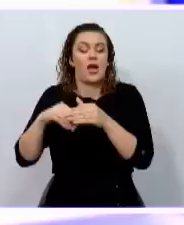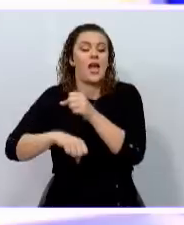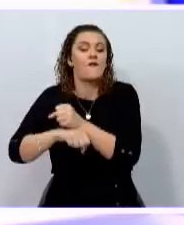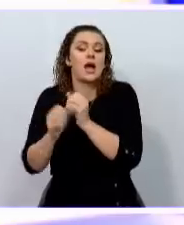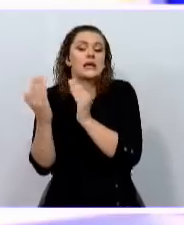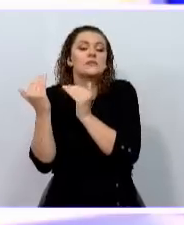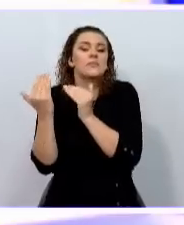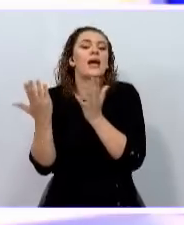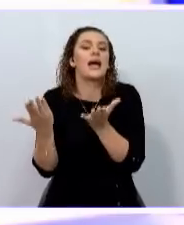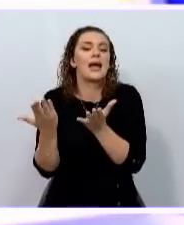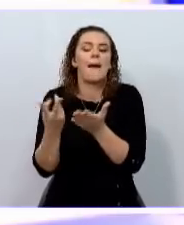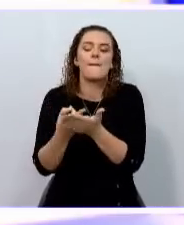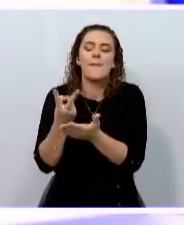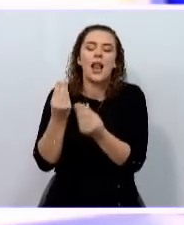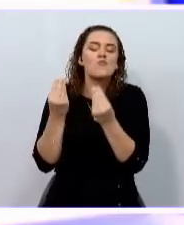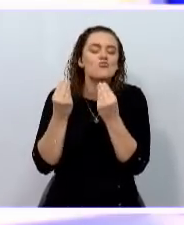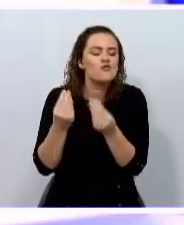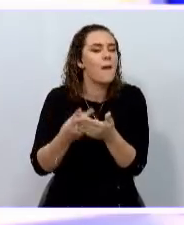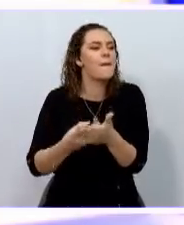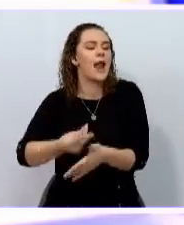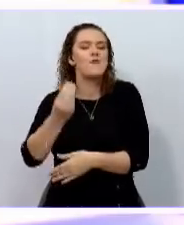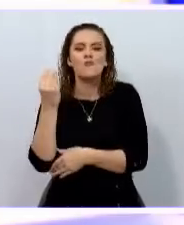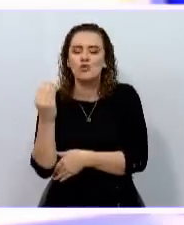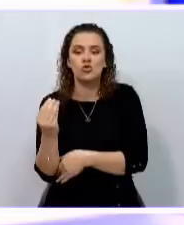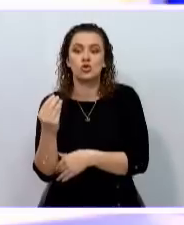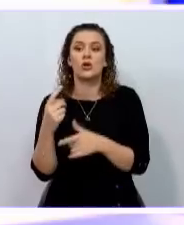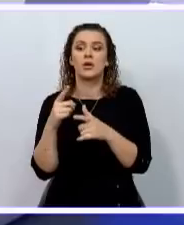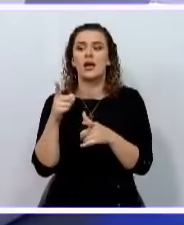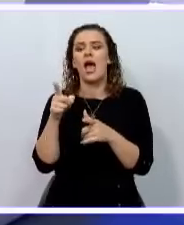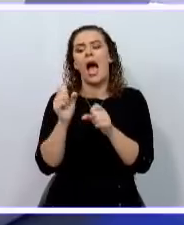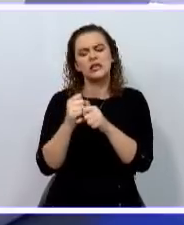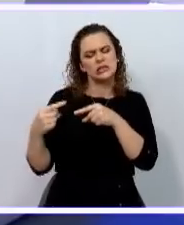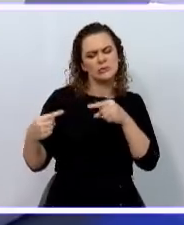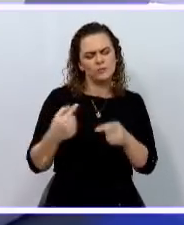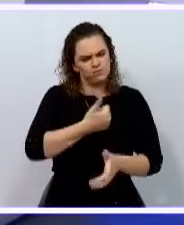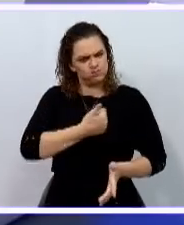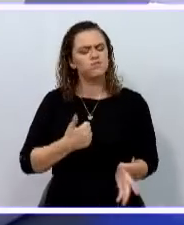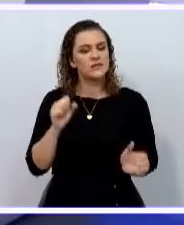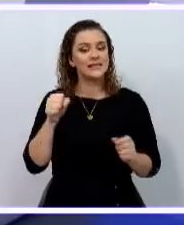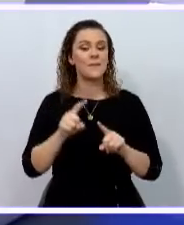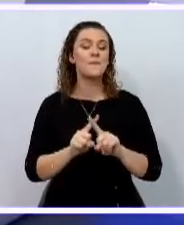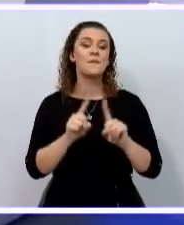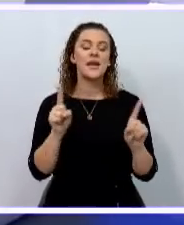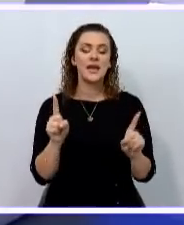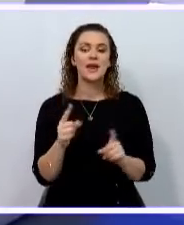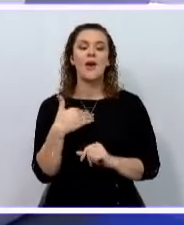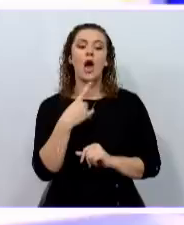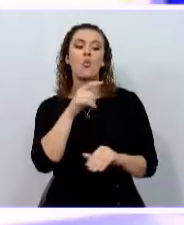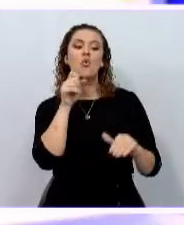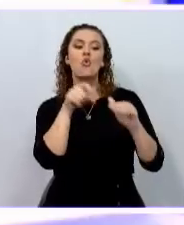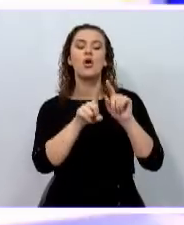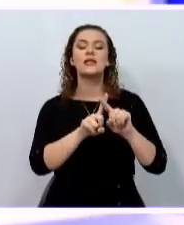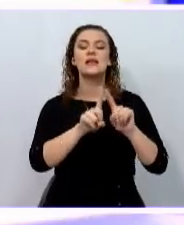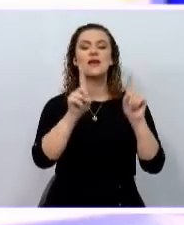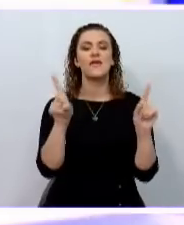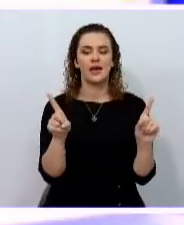la esperanza vale mucho vale demasiado entonces Exacto pero es que hay un gol de